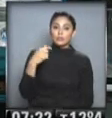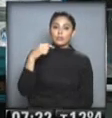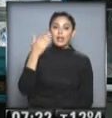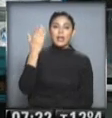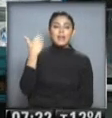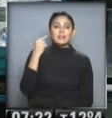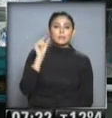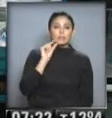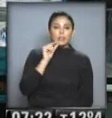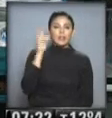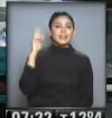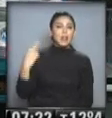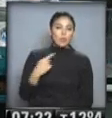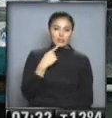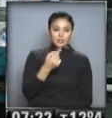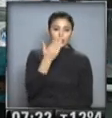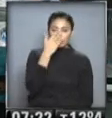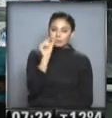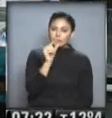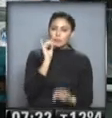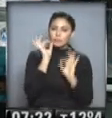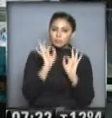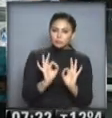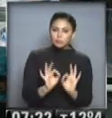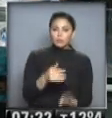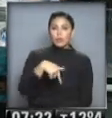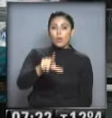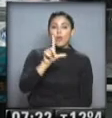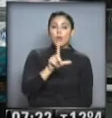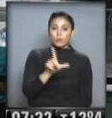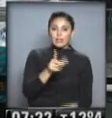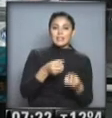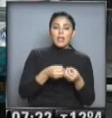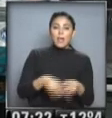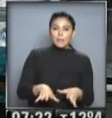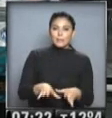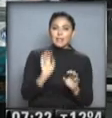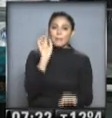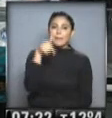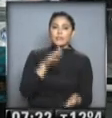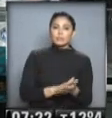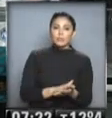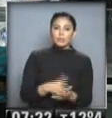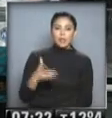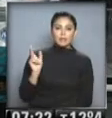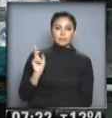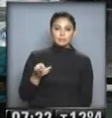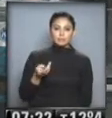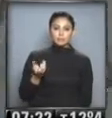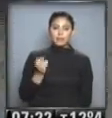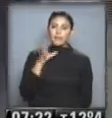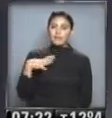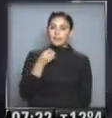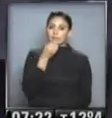Lo acaba de adelantar Raúl de la Torre, enseguida nos estará dando más detalles, pero el lunes se pone en marcha el plan de esterilización de